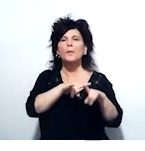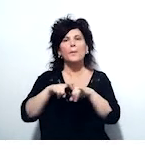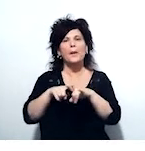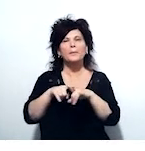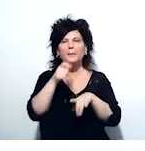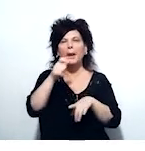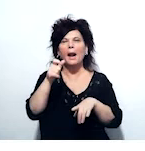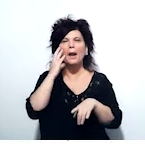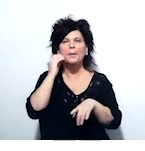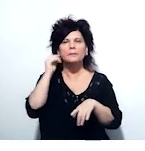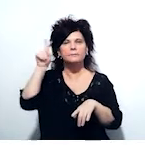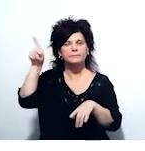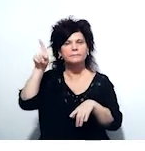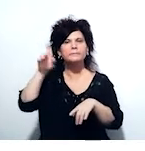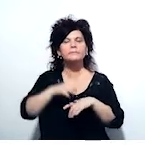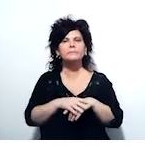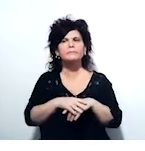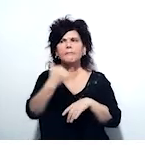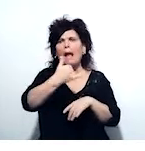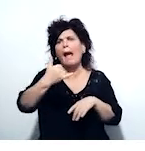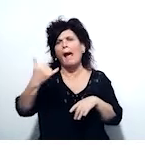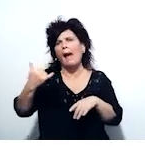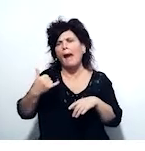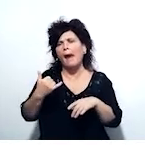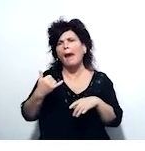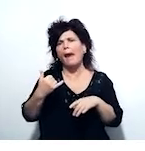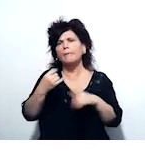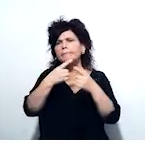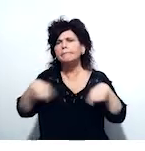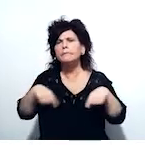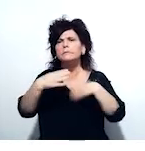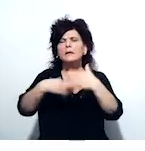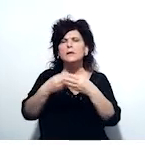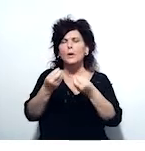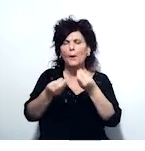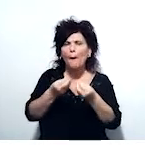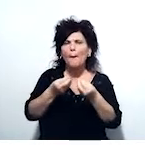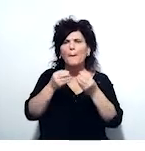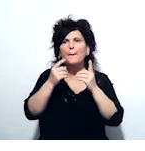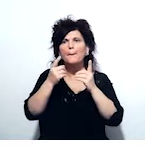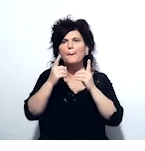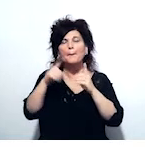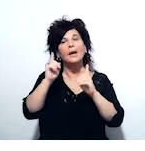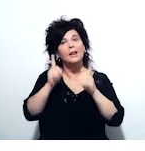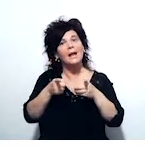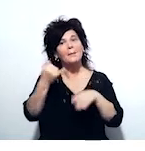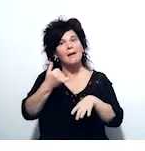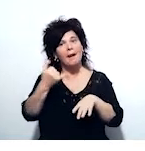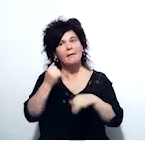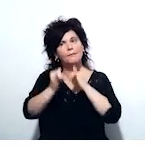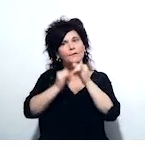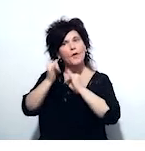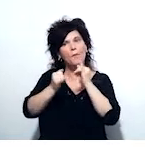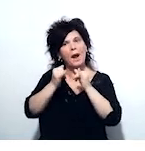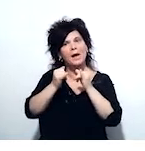WikiHow, que tiene un poco de todo, tiene cómo hacer cosas, pero también tiene lo que ellos llaman